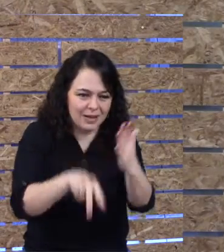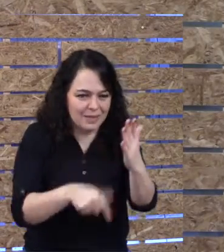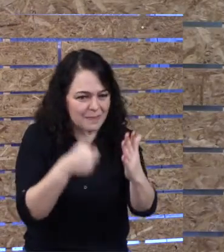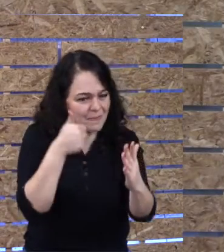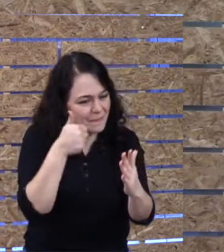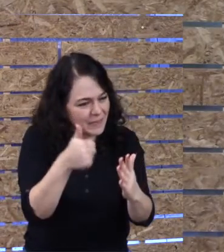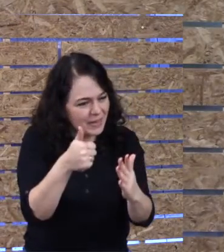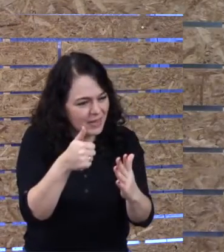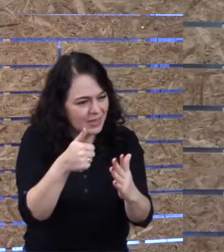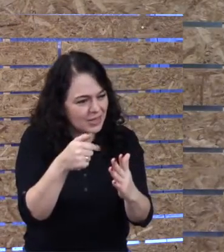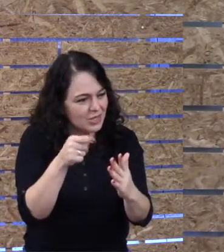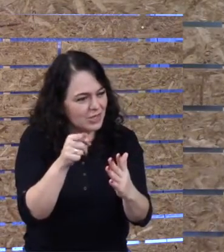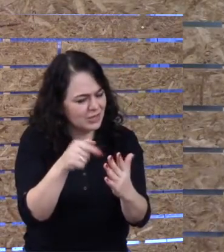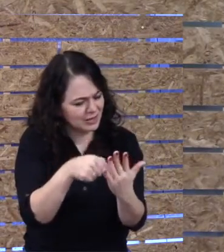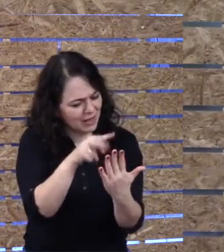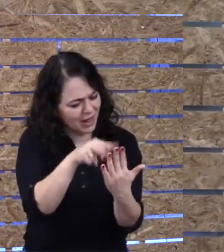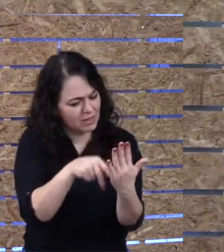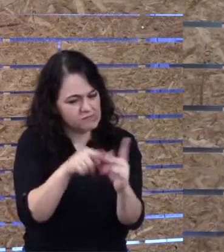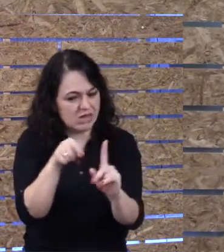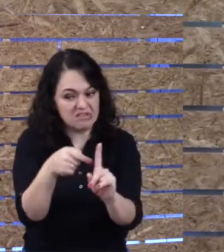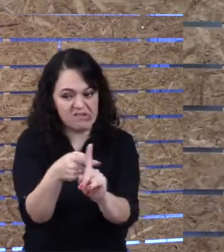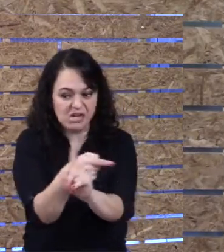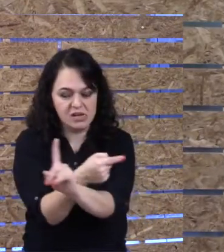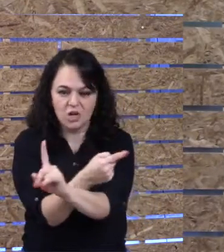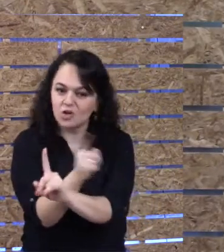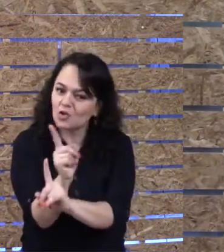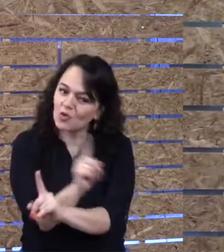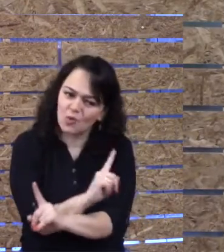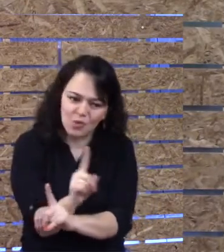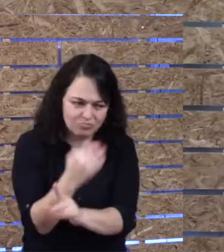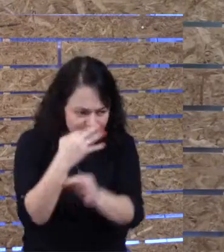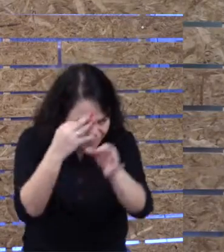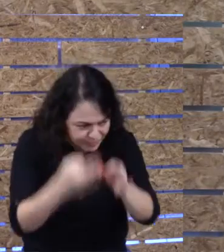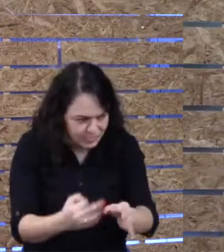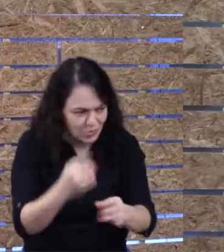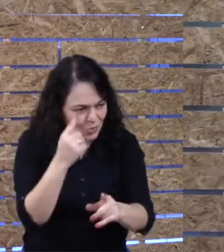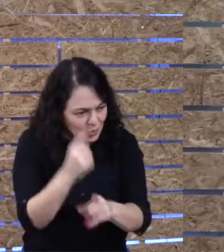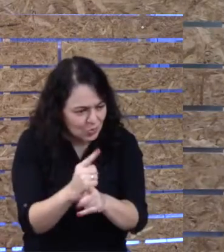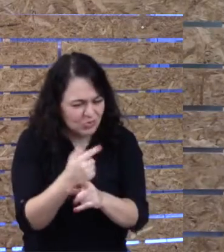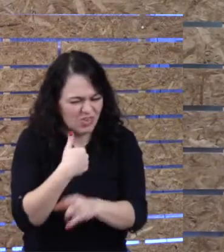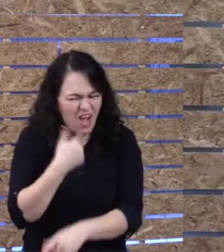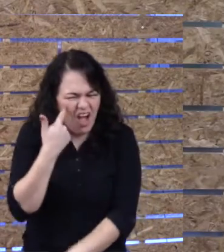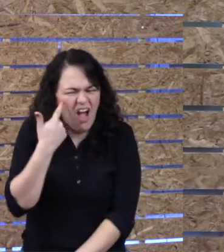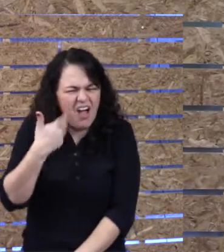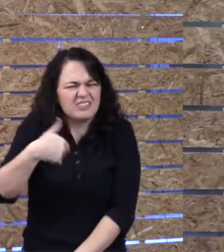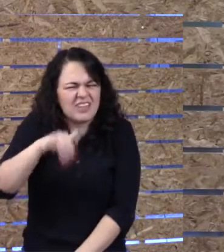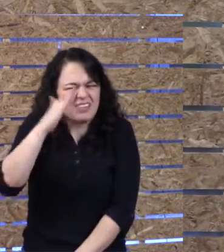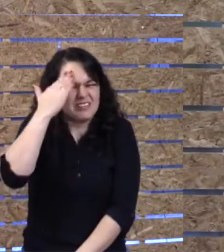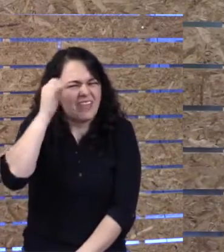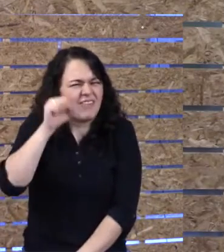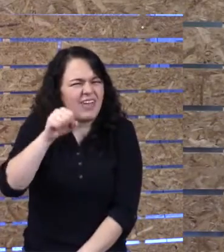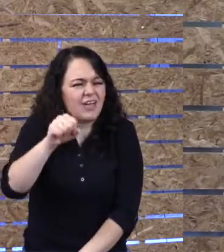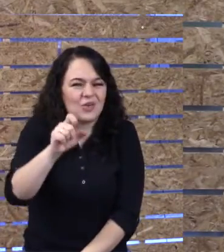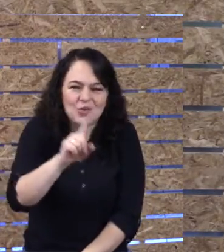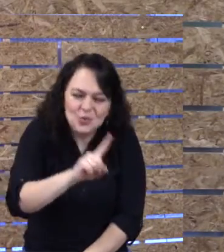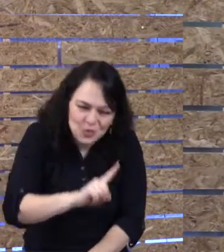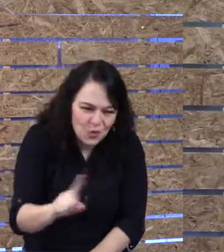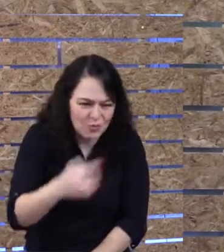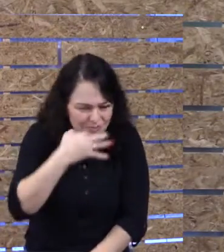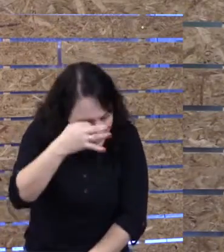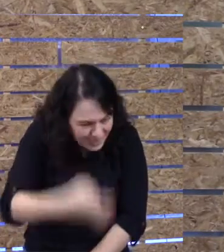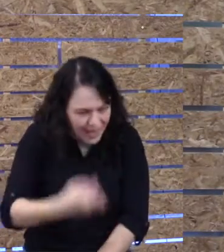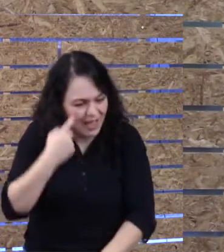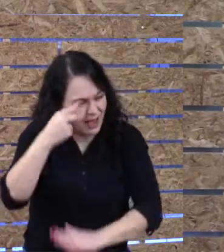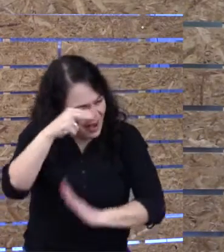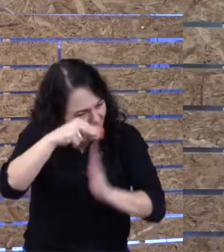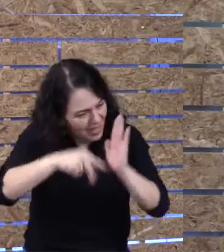Y no profanar el nombre y la palabra del Señor sencillamente usando esto para lo que ya sabemos, para lo que nosotros necesitamos y pensamos,